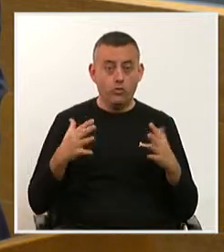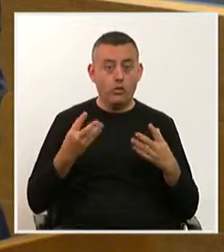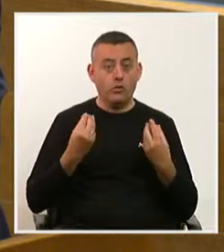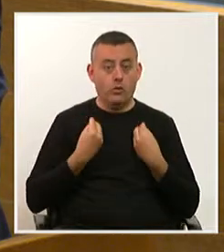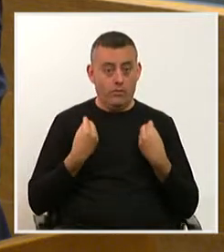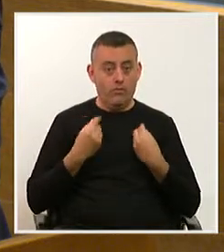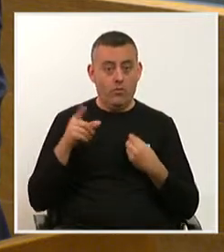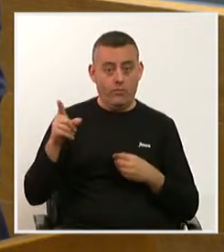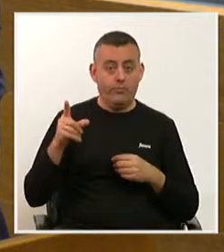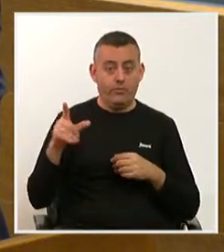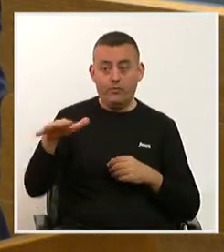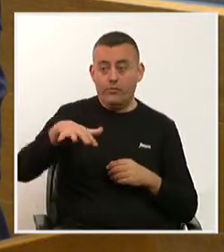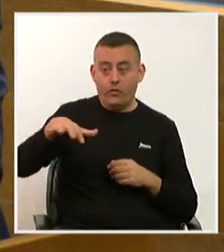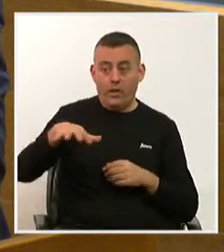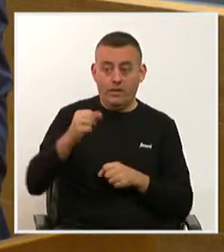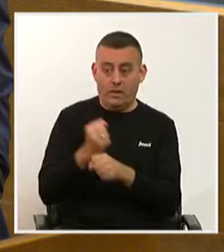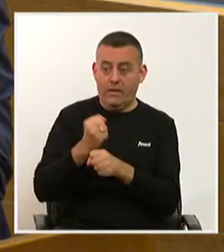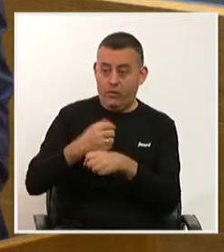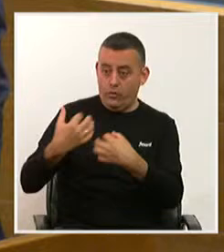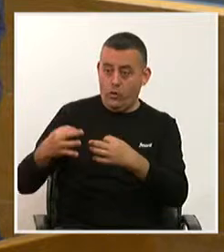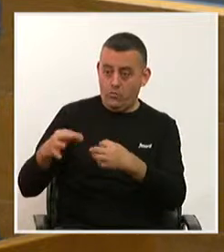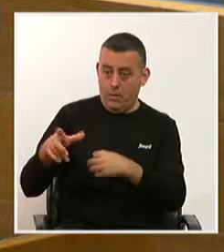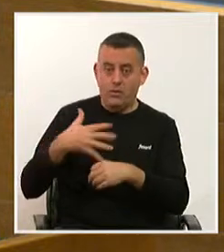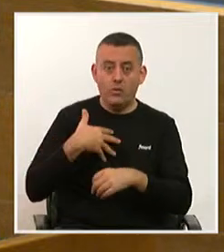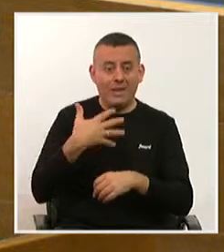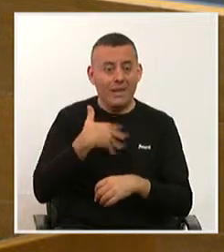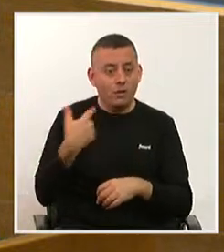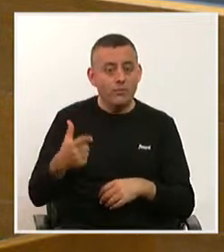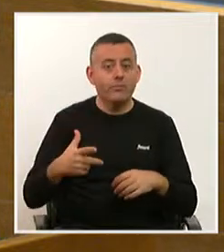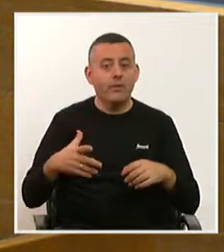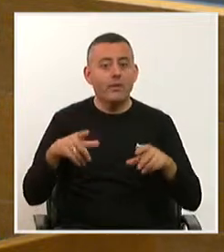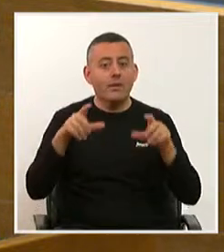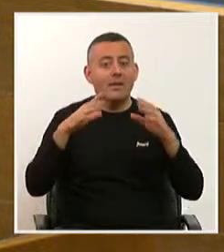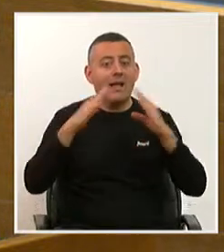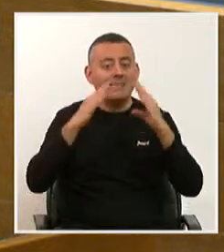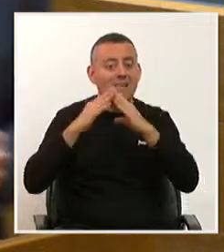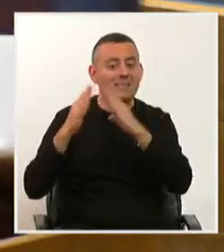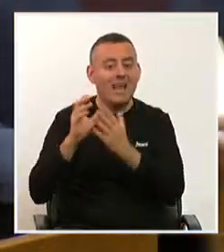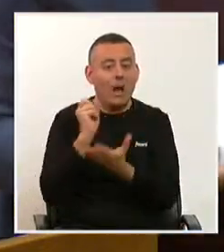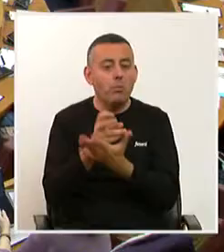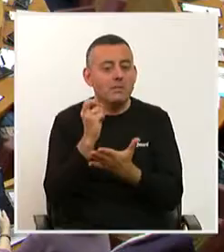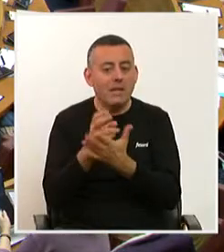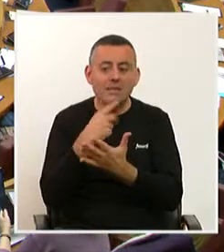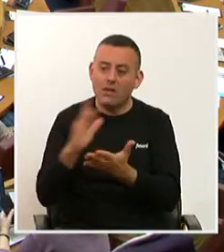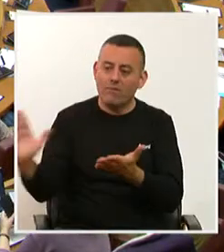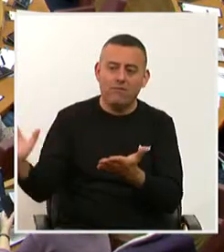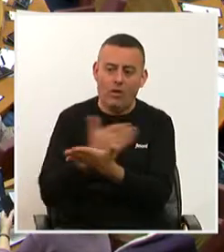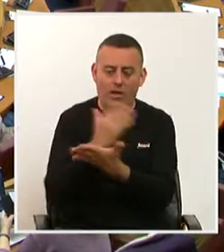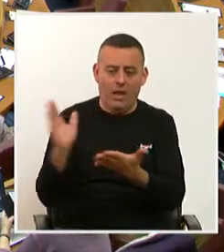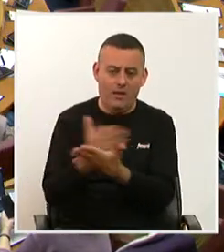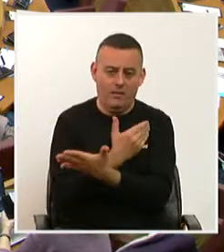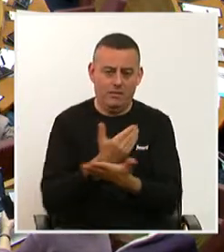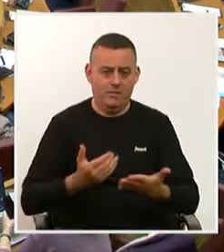trabajador fuera las casas de apuestas de nuestros barrios Muchas gracias muchas